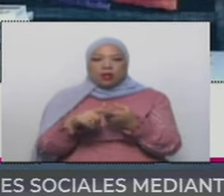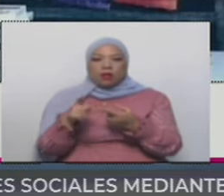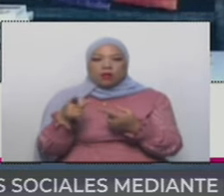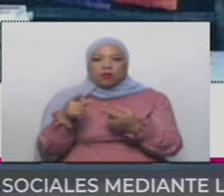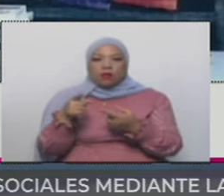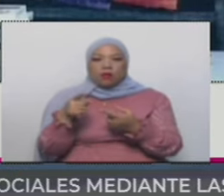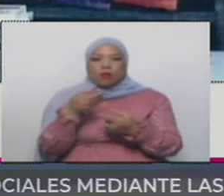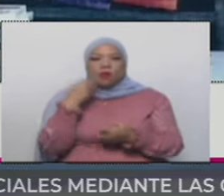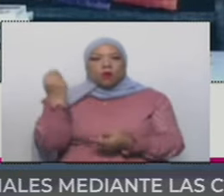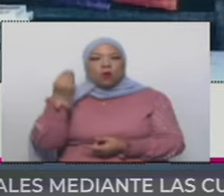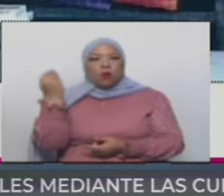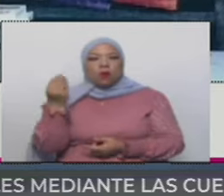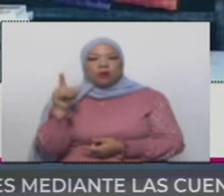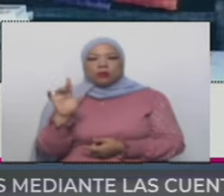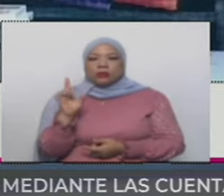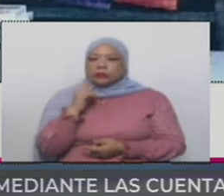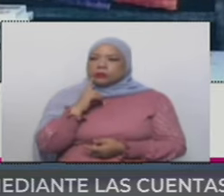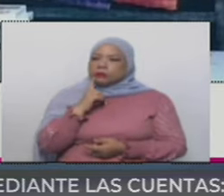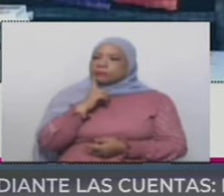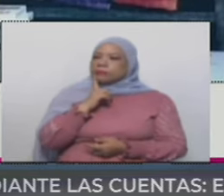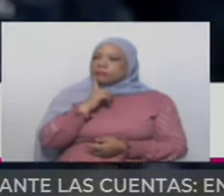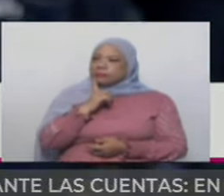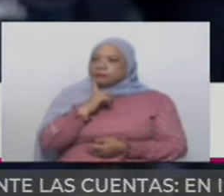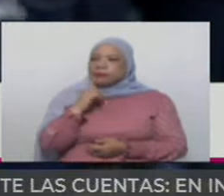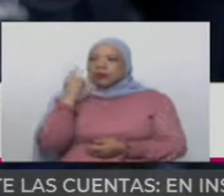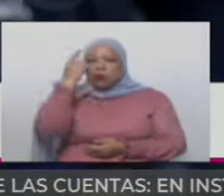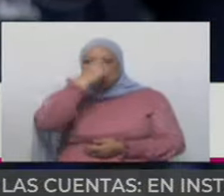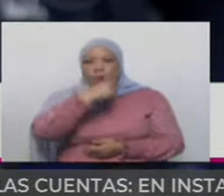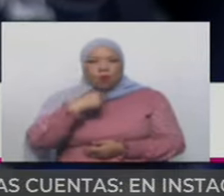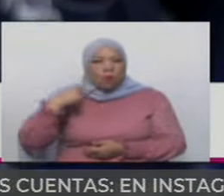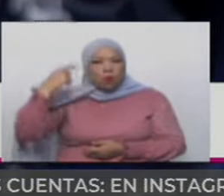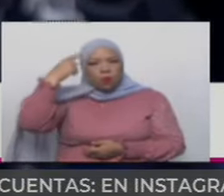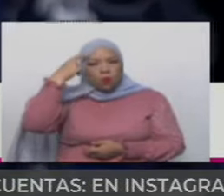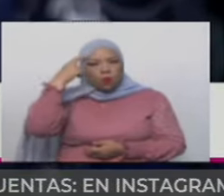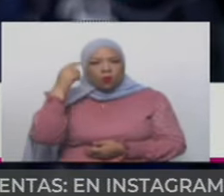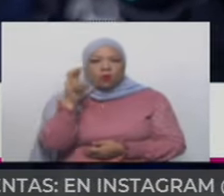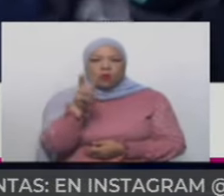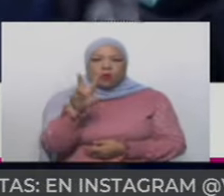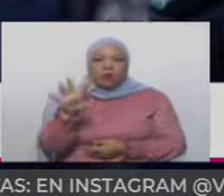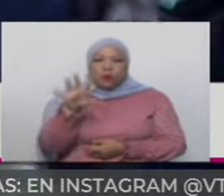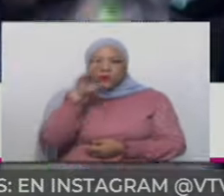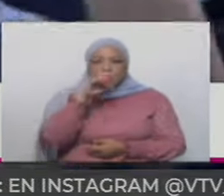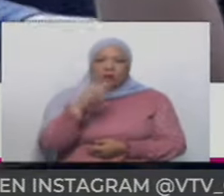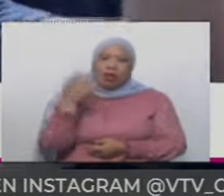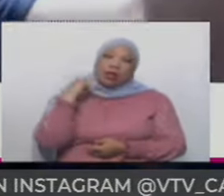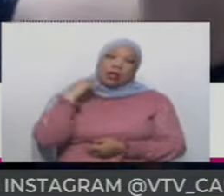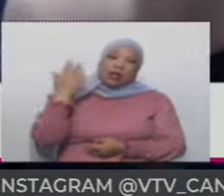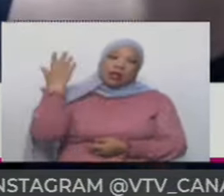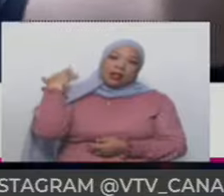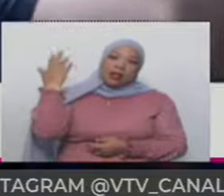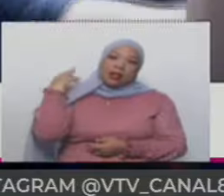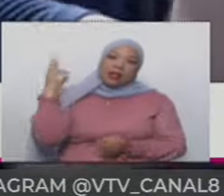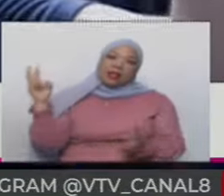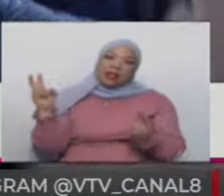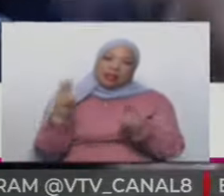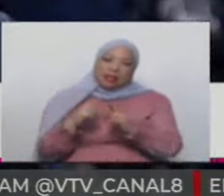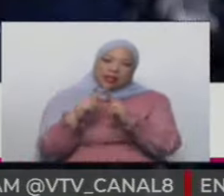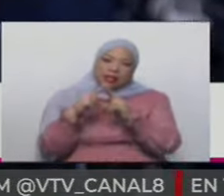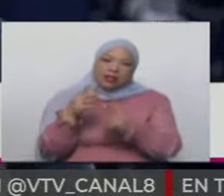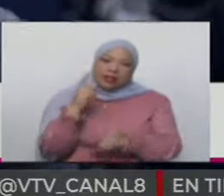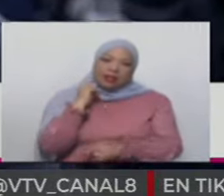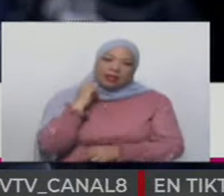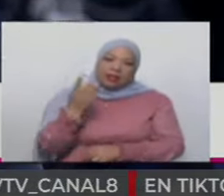pasó un muchacho igualito a ti, chico. Pero igualito a ti hace 25 años, cuando nos conocimos hace 25